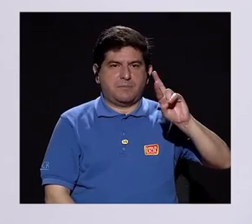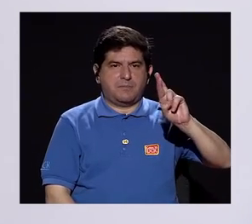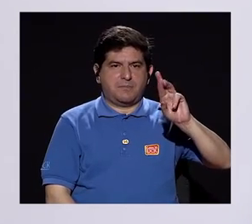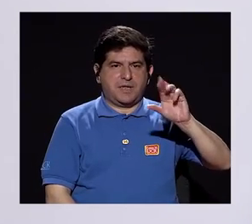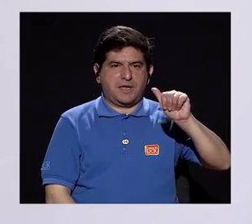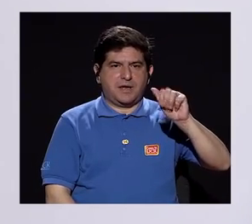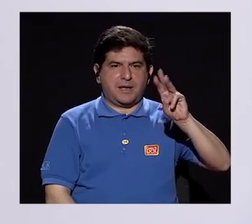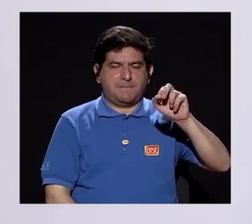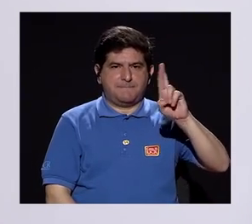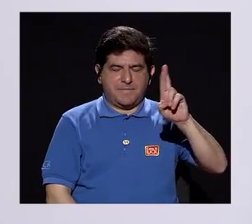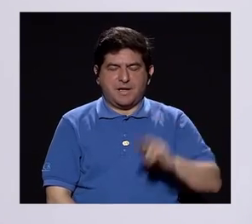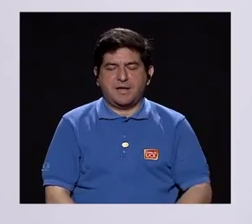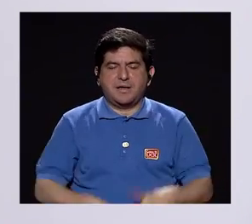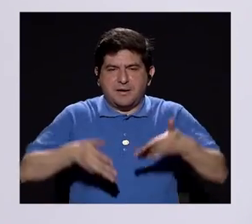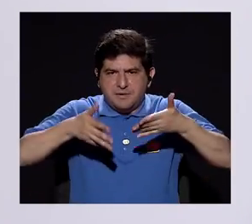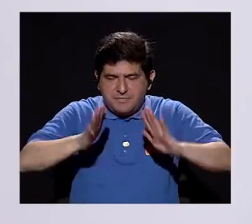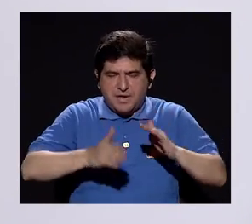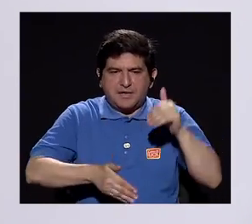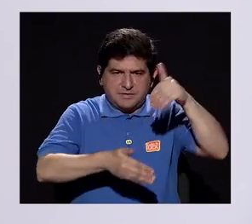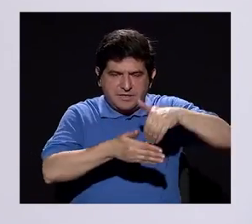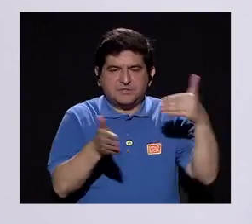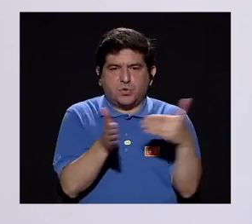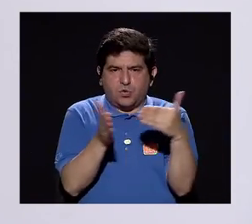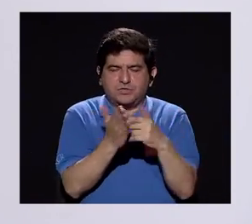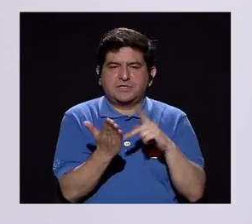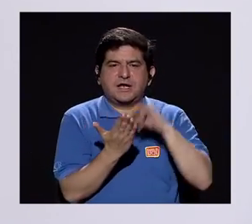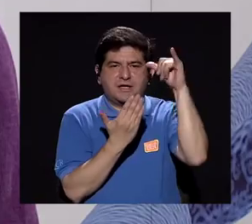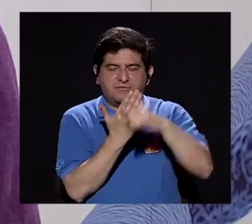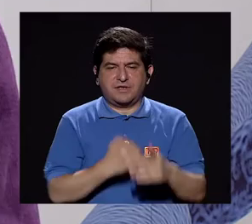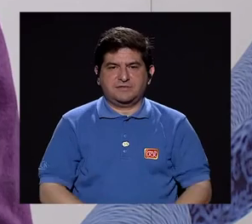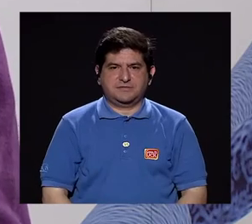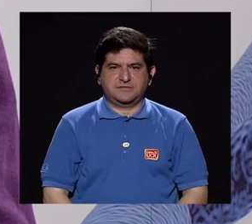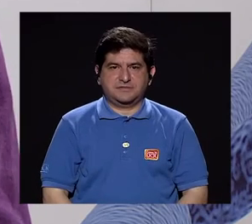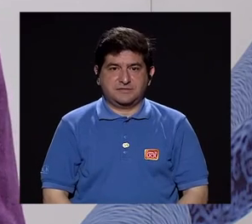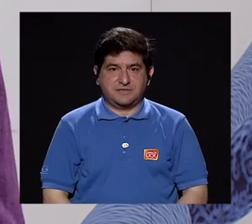justamente mientras realizamos todo el proceso de reinscripción del proyecto